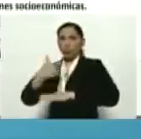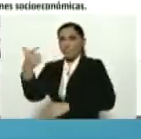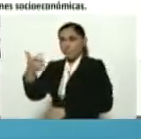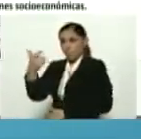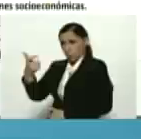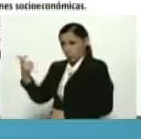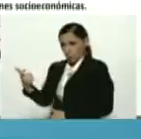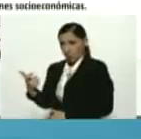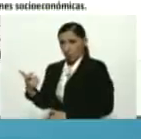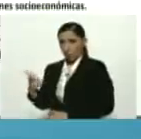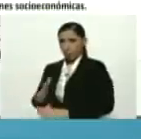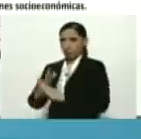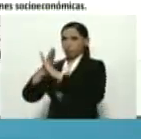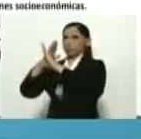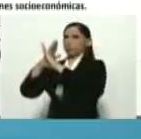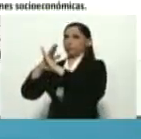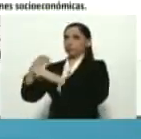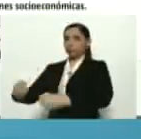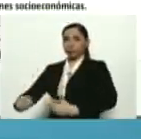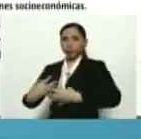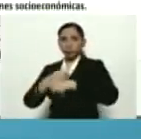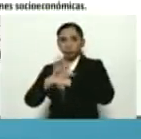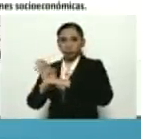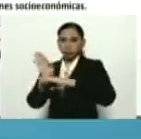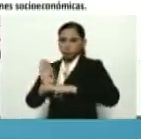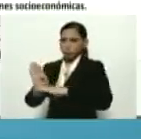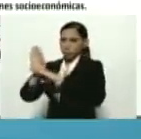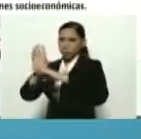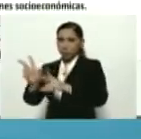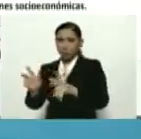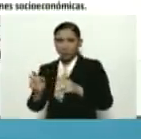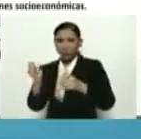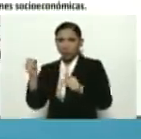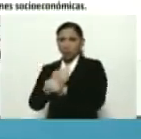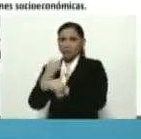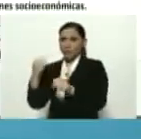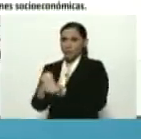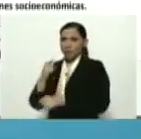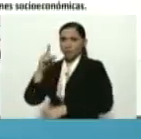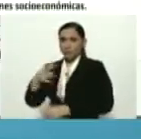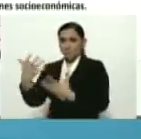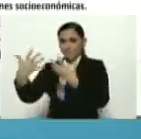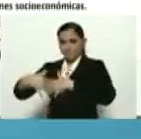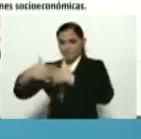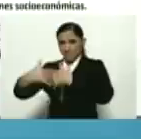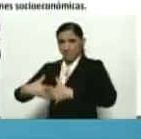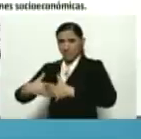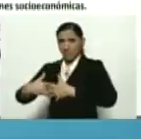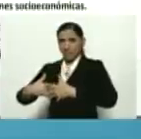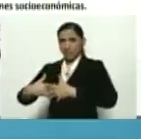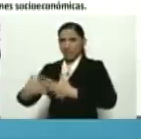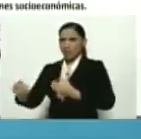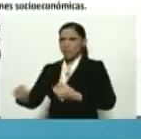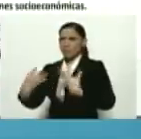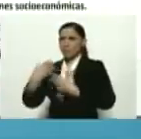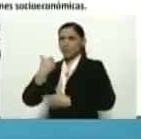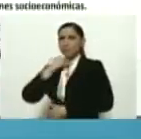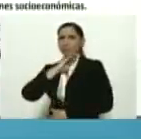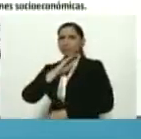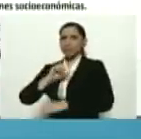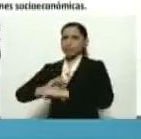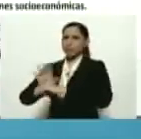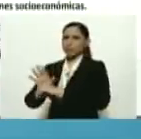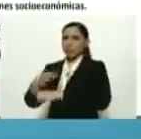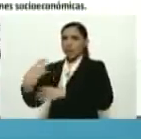por supuesto, contener el virus, proteger los ingresos, el trabajo y las empresas. Y la pandemia, sin duda, ha